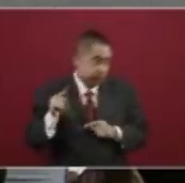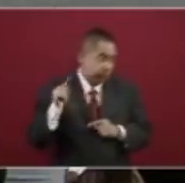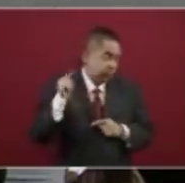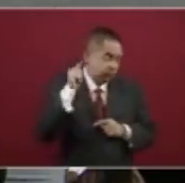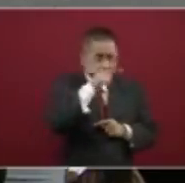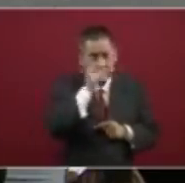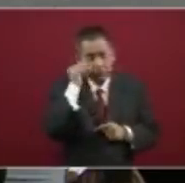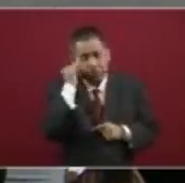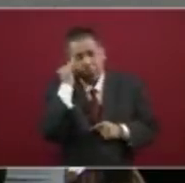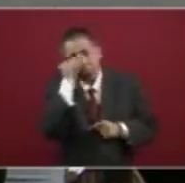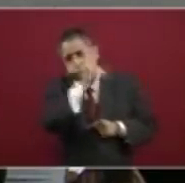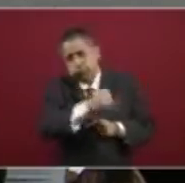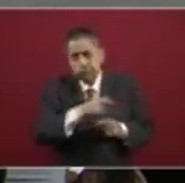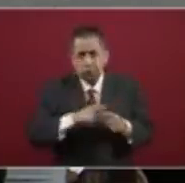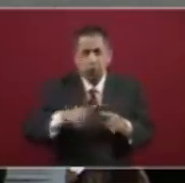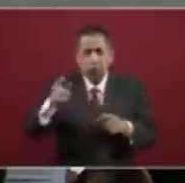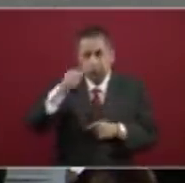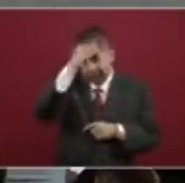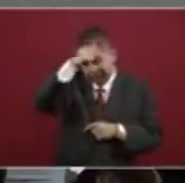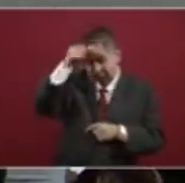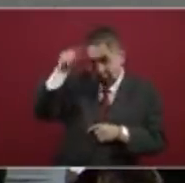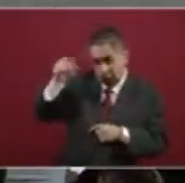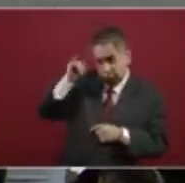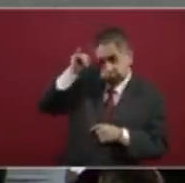ni en la Tarahumara